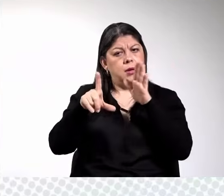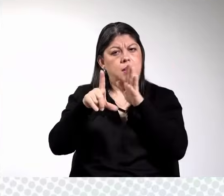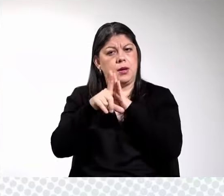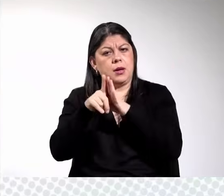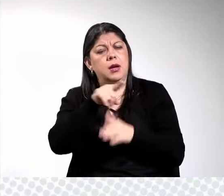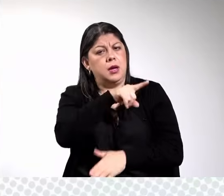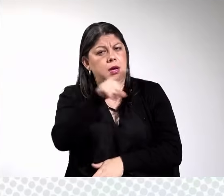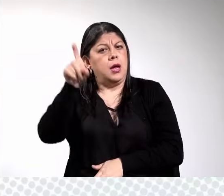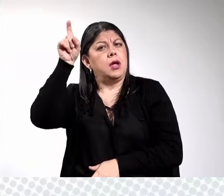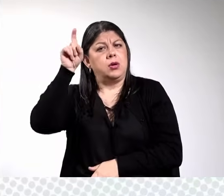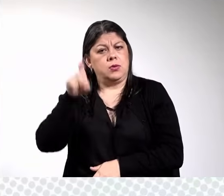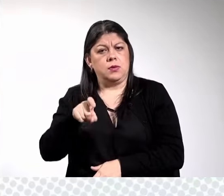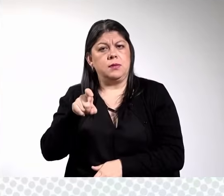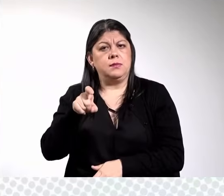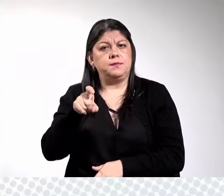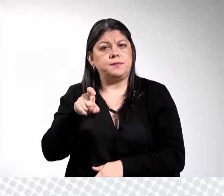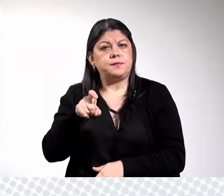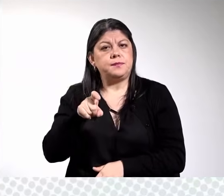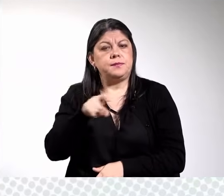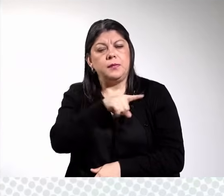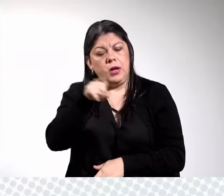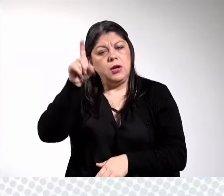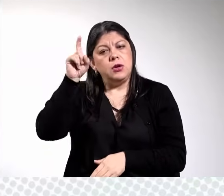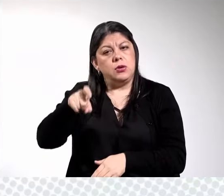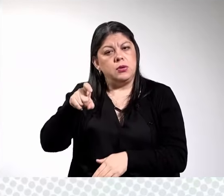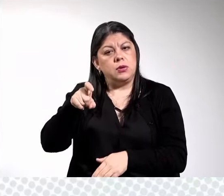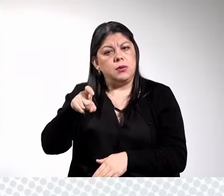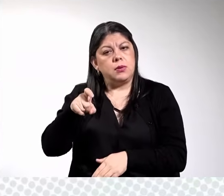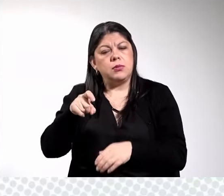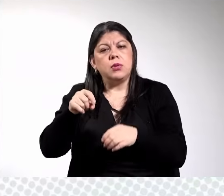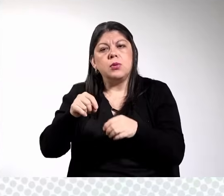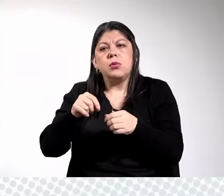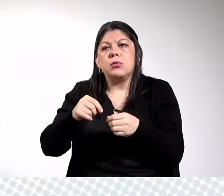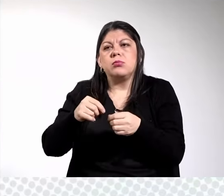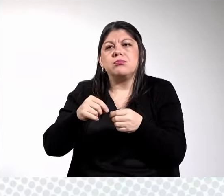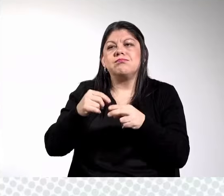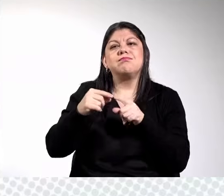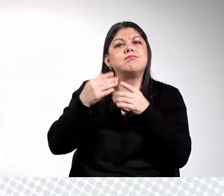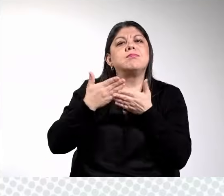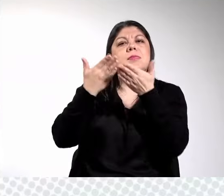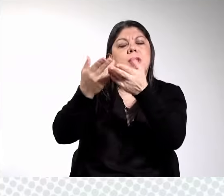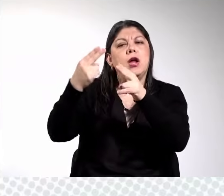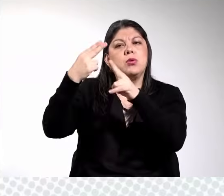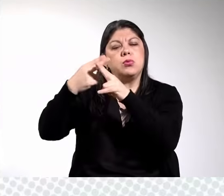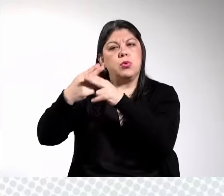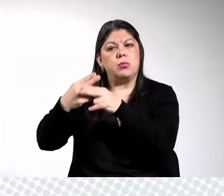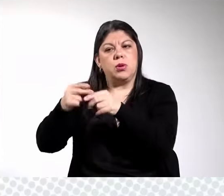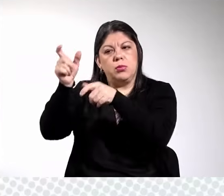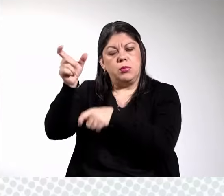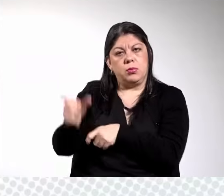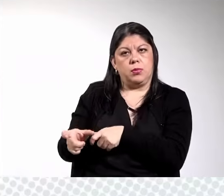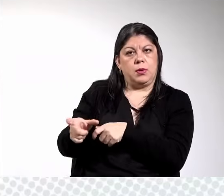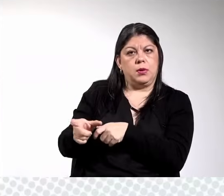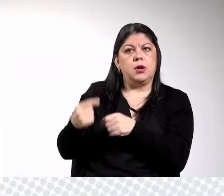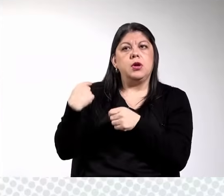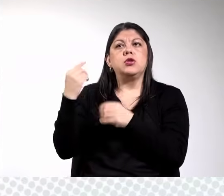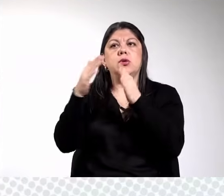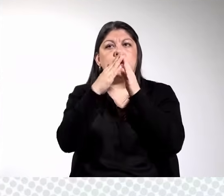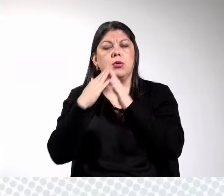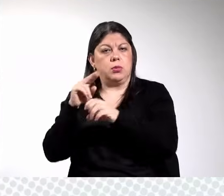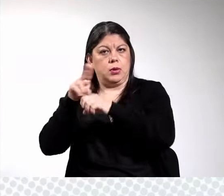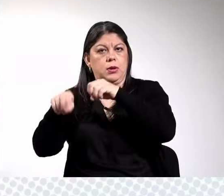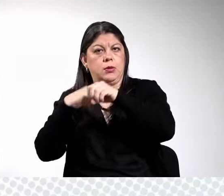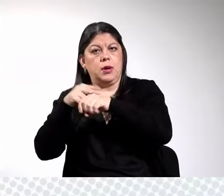ellos tienen que, ¿verdad? Ellos se puede nombrar a alguien en su nombre, y esto lo ha pedido no solo la comunidad nacional,